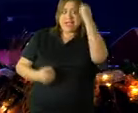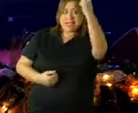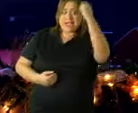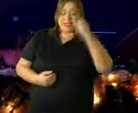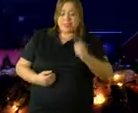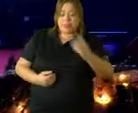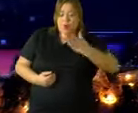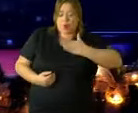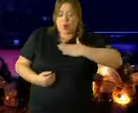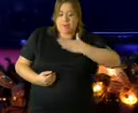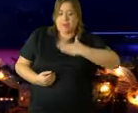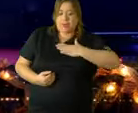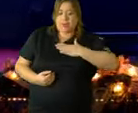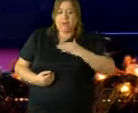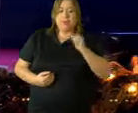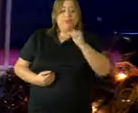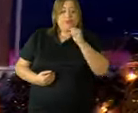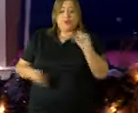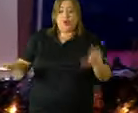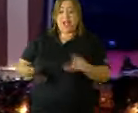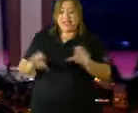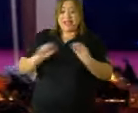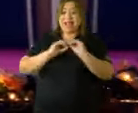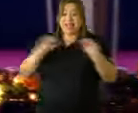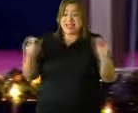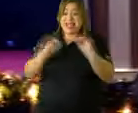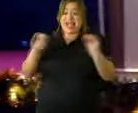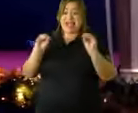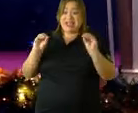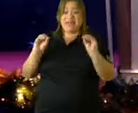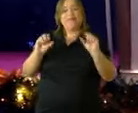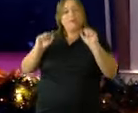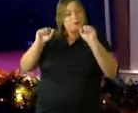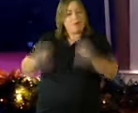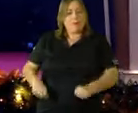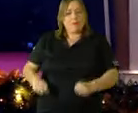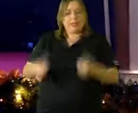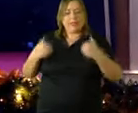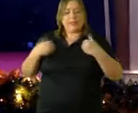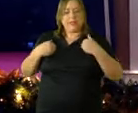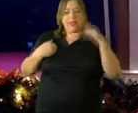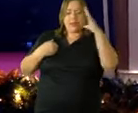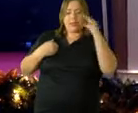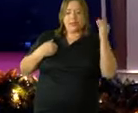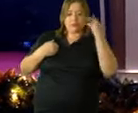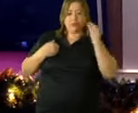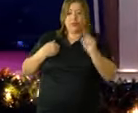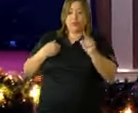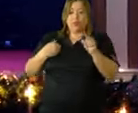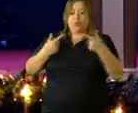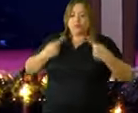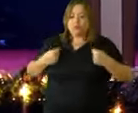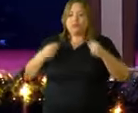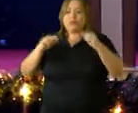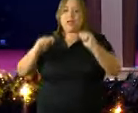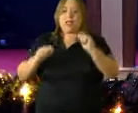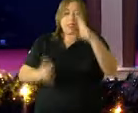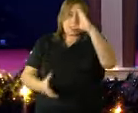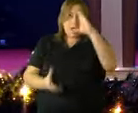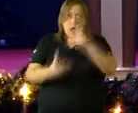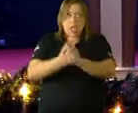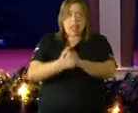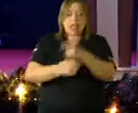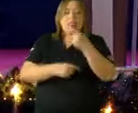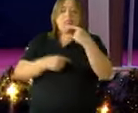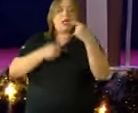Si usted no hace nada, no va a tener ninguna experiencia. Atrévase a creerle a Dios. a orar por los enfermos, a declarar la